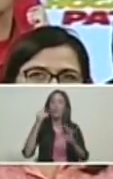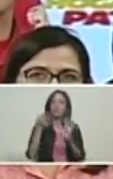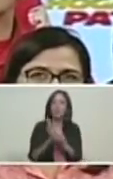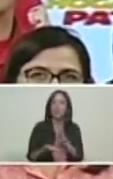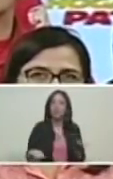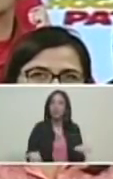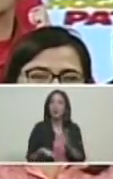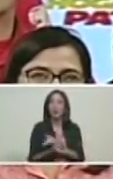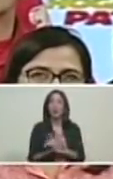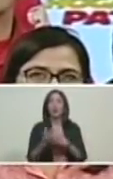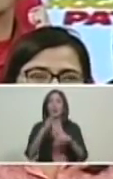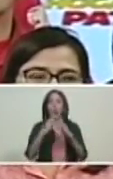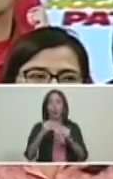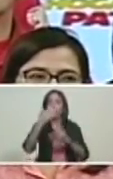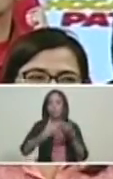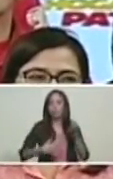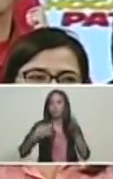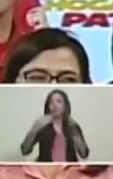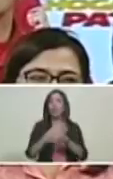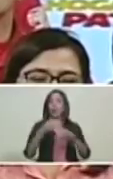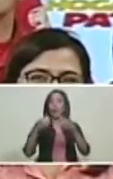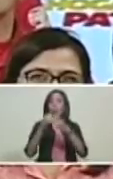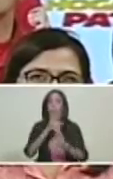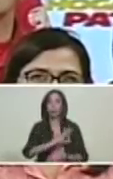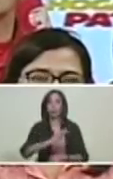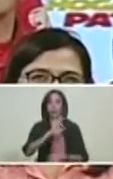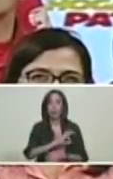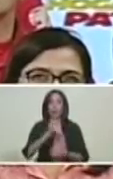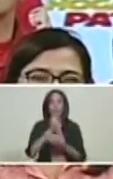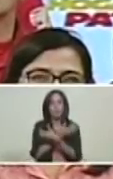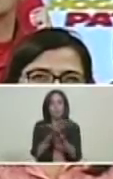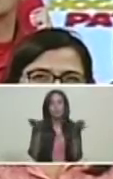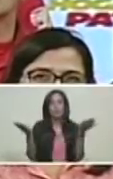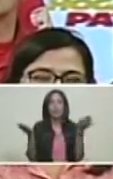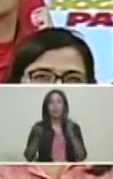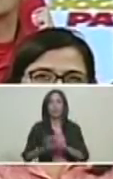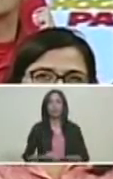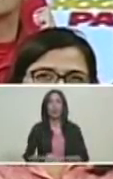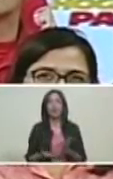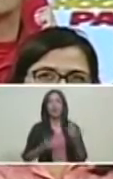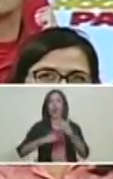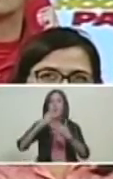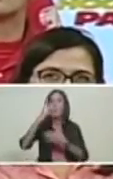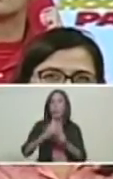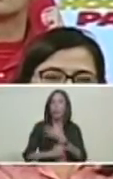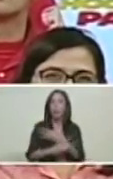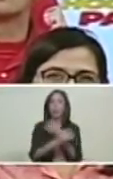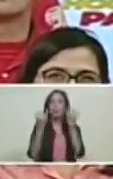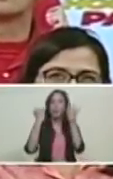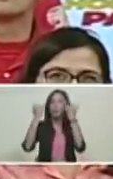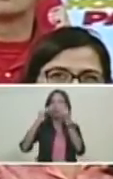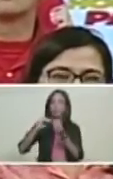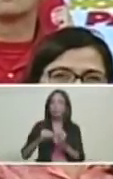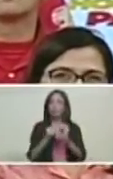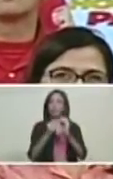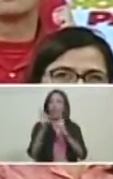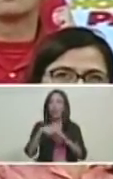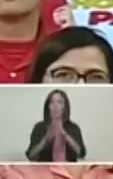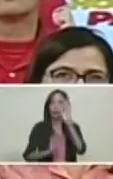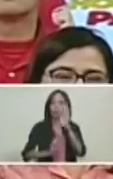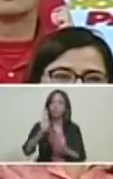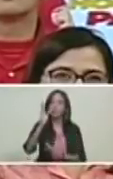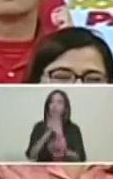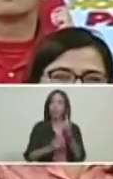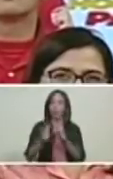papel que tiene este ejército social en el marco del programa de recuperación,